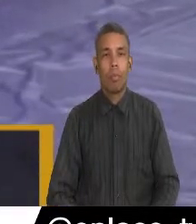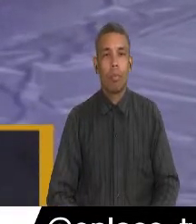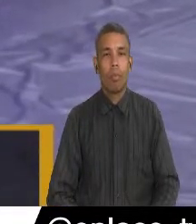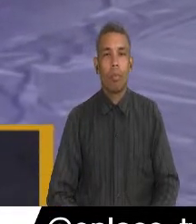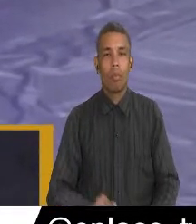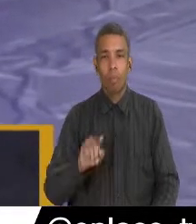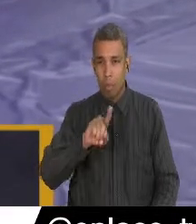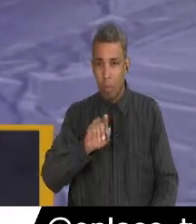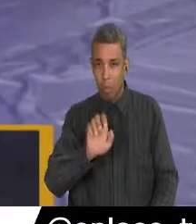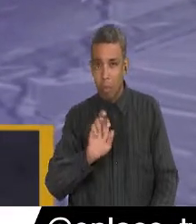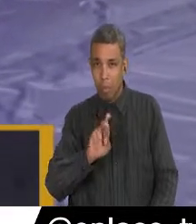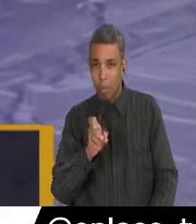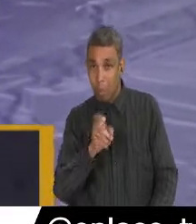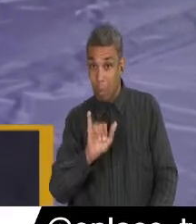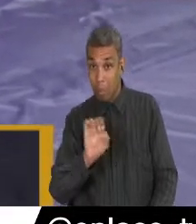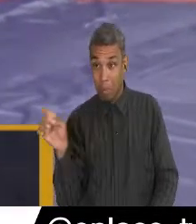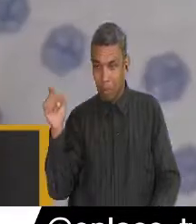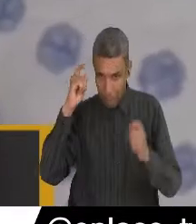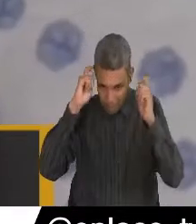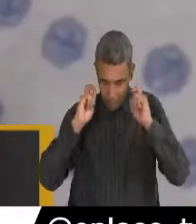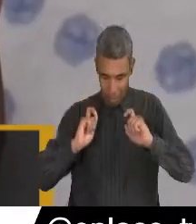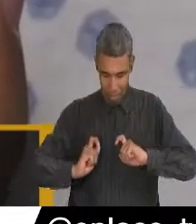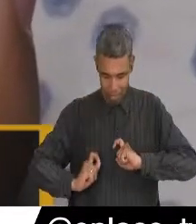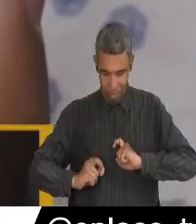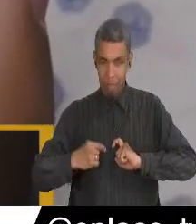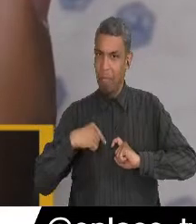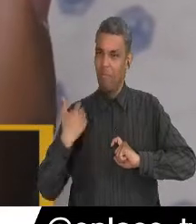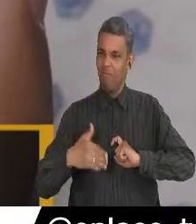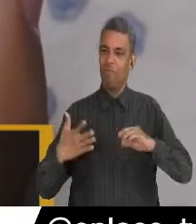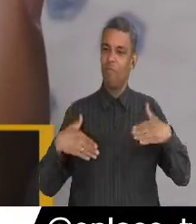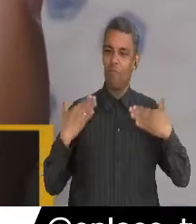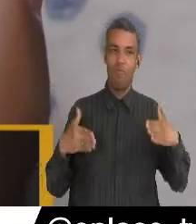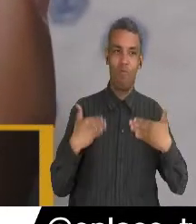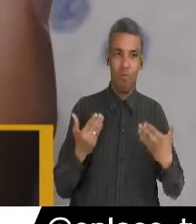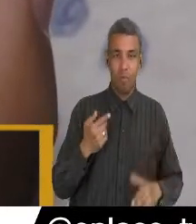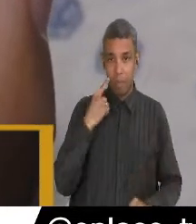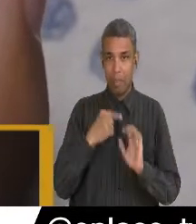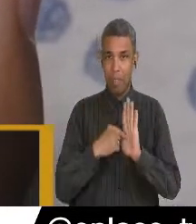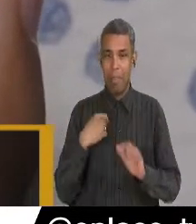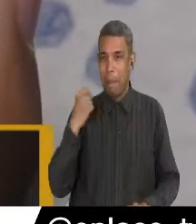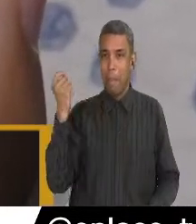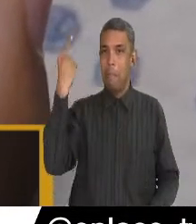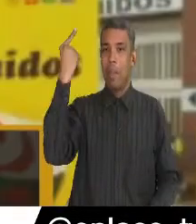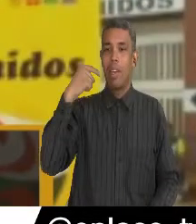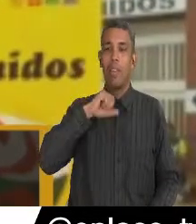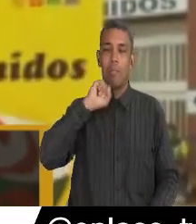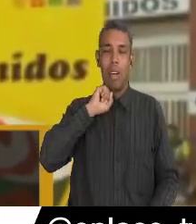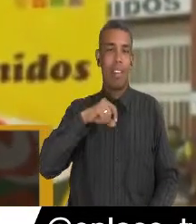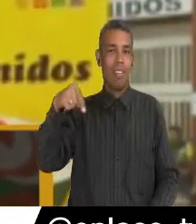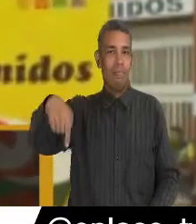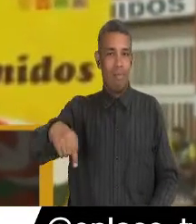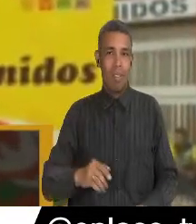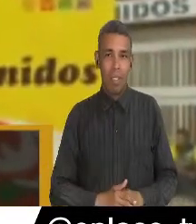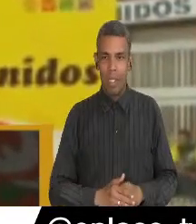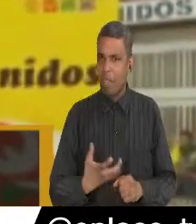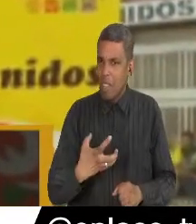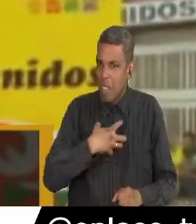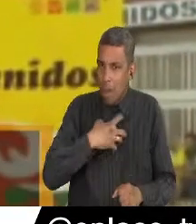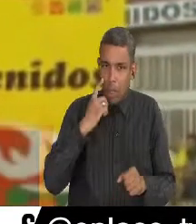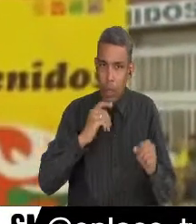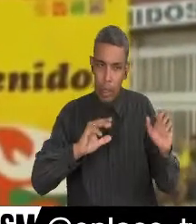Camaño ahora luce con orgullo colgada en su cuello la medalla de plata, primera recibida para el puerto petrolero en esta disciplina, la